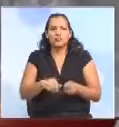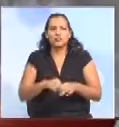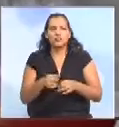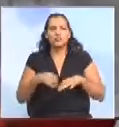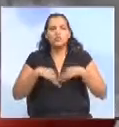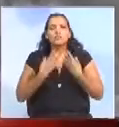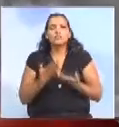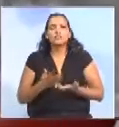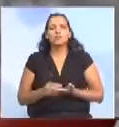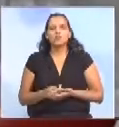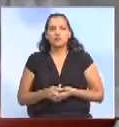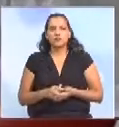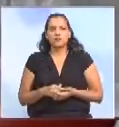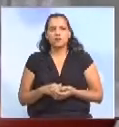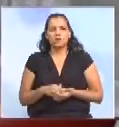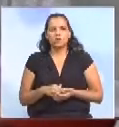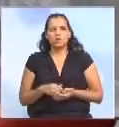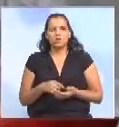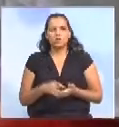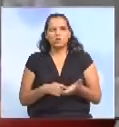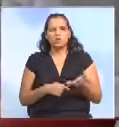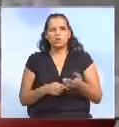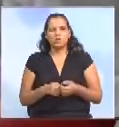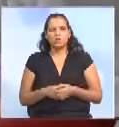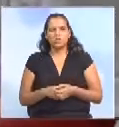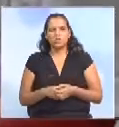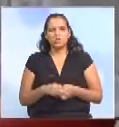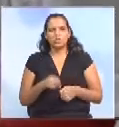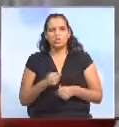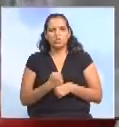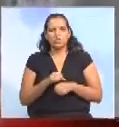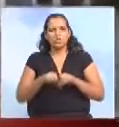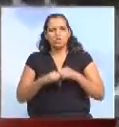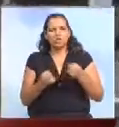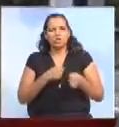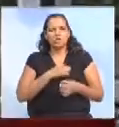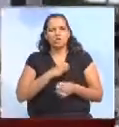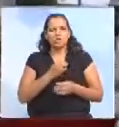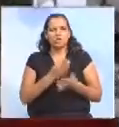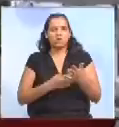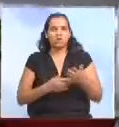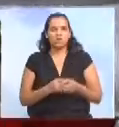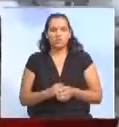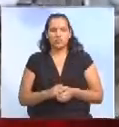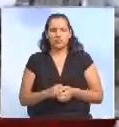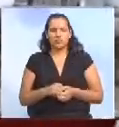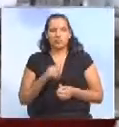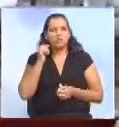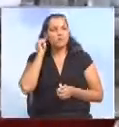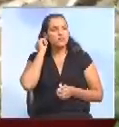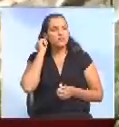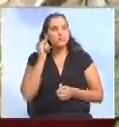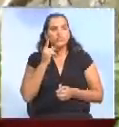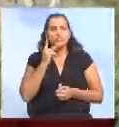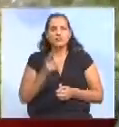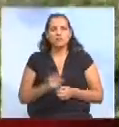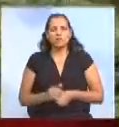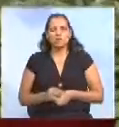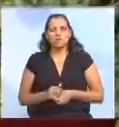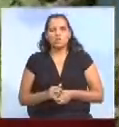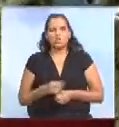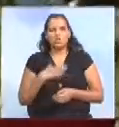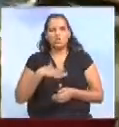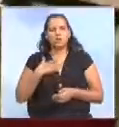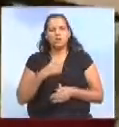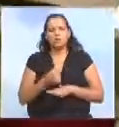hay cómo salir. El vidrio les rompe el zapato y tienen miedo a cortarse. Rosa Camacho, vicepresidenta del sector,